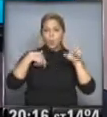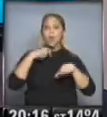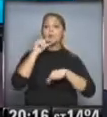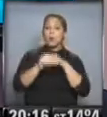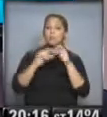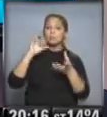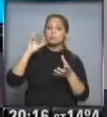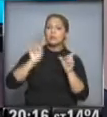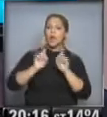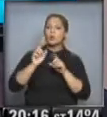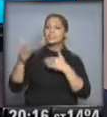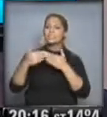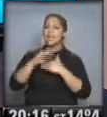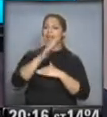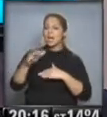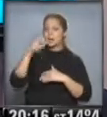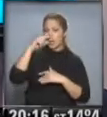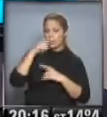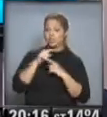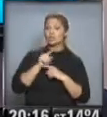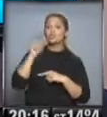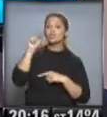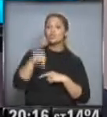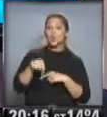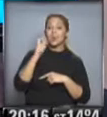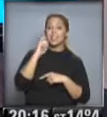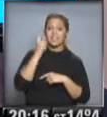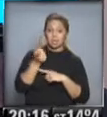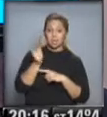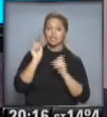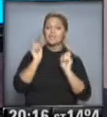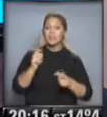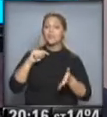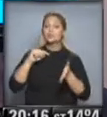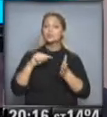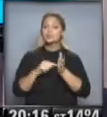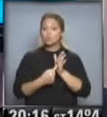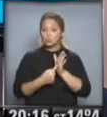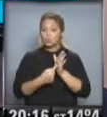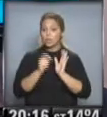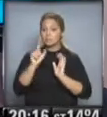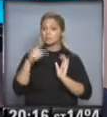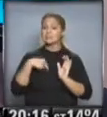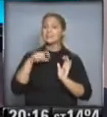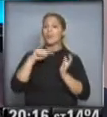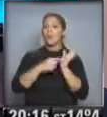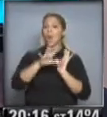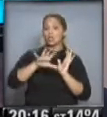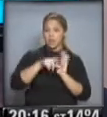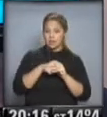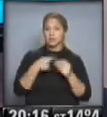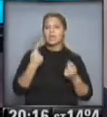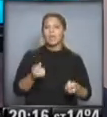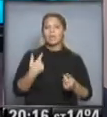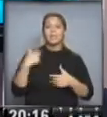afectar principalmente al Río de la Plata, también el sur de Entre Ríos y también la ciudad, el noreste de la provincia de Buenos Aires y la ciudad de Buenos Aires. Por lo